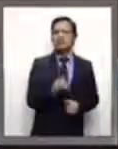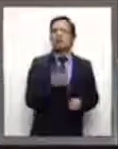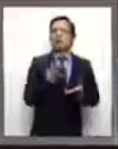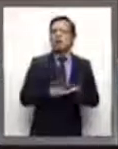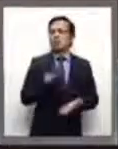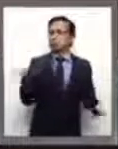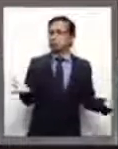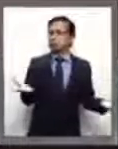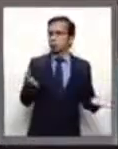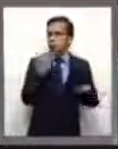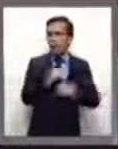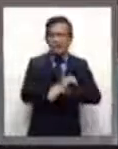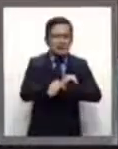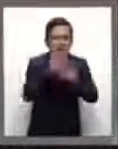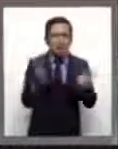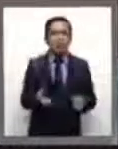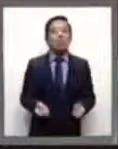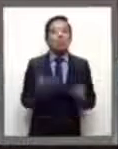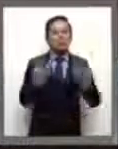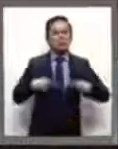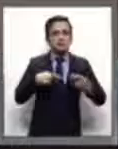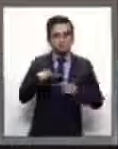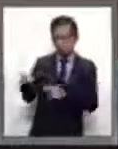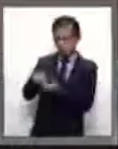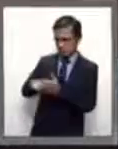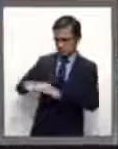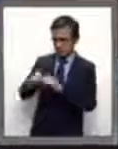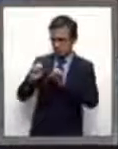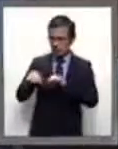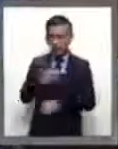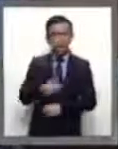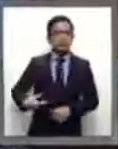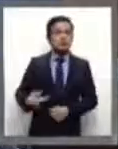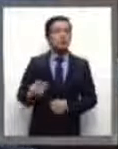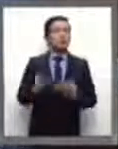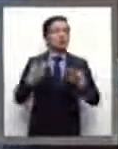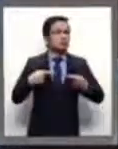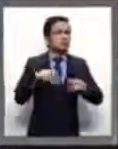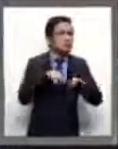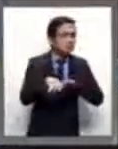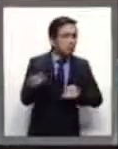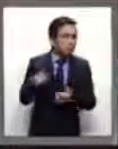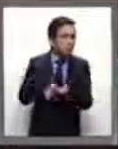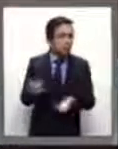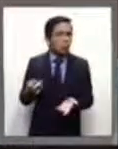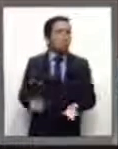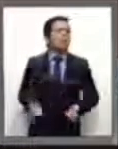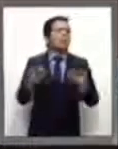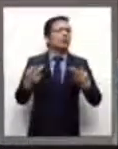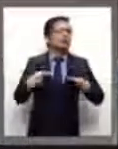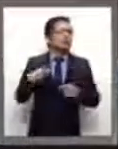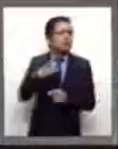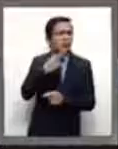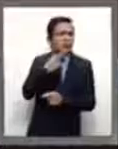recursos humanos que se utilizan en la Presidencia, hay una opacidad en los recursos humanos que se aplican para todas